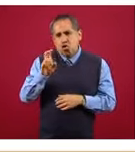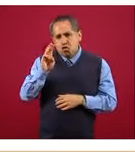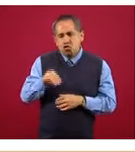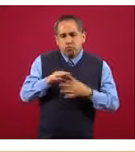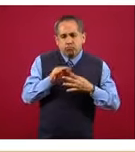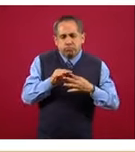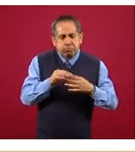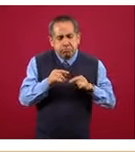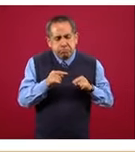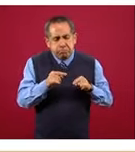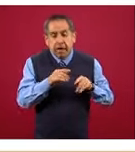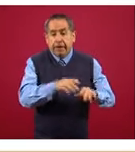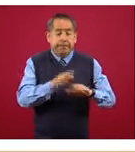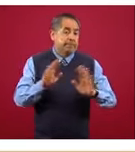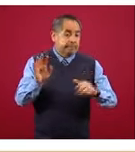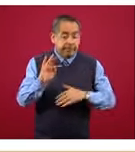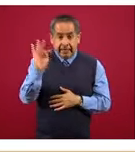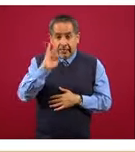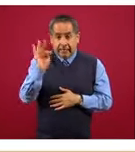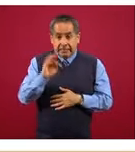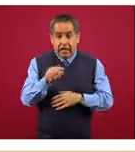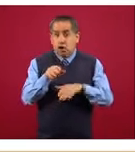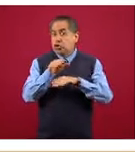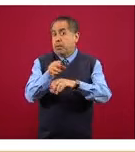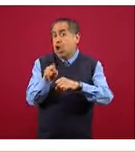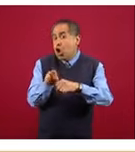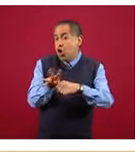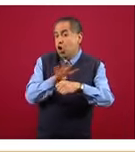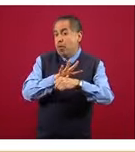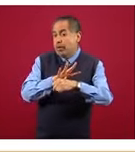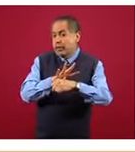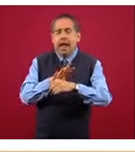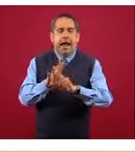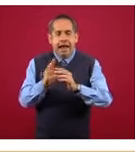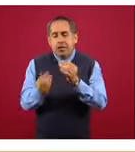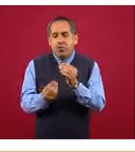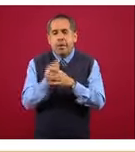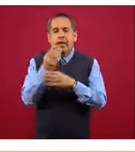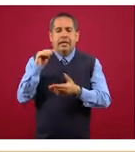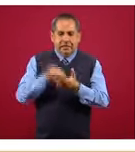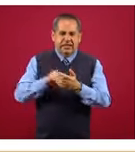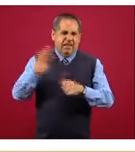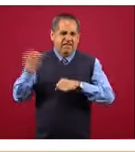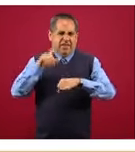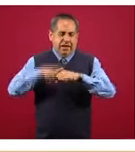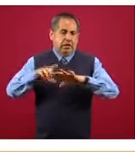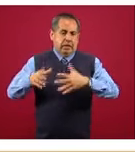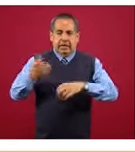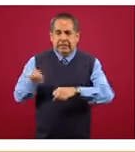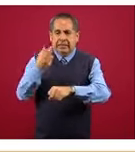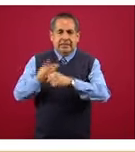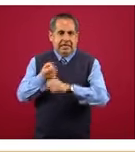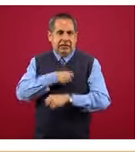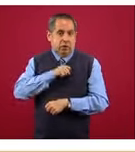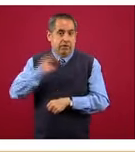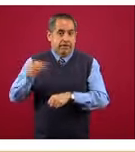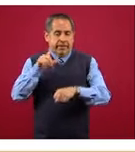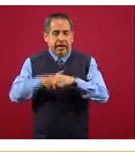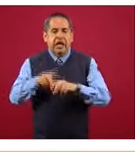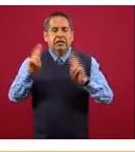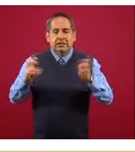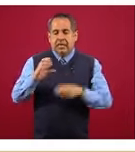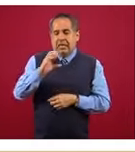entidades federativas, y en el caso de COVID específico se creó en la Federación, en la Secretaría de Salud Federal,